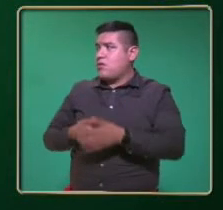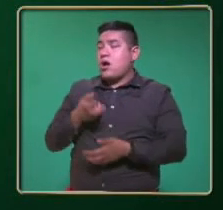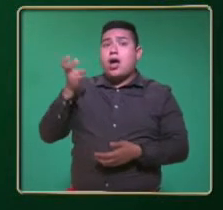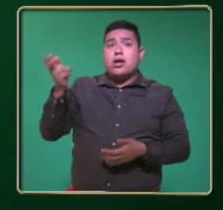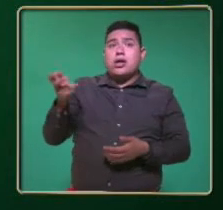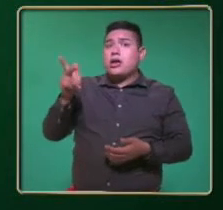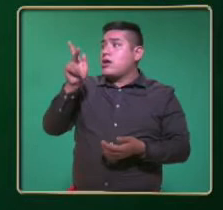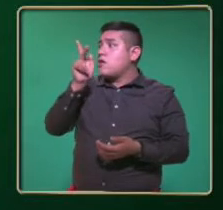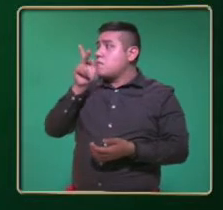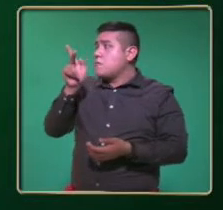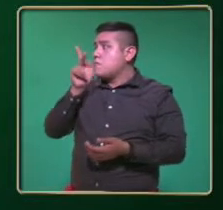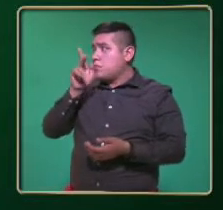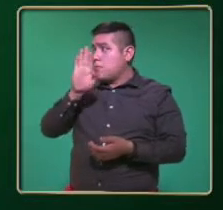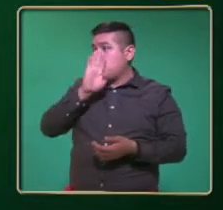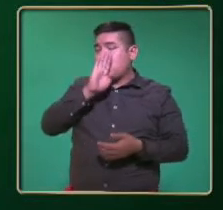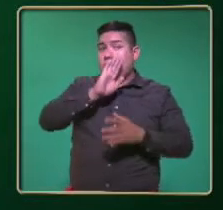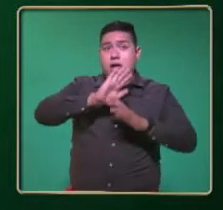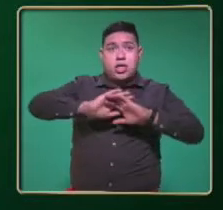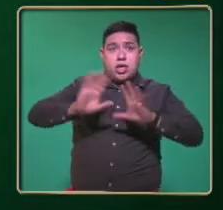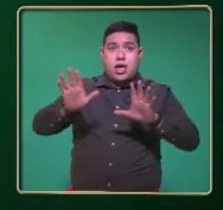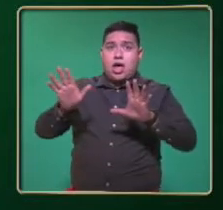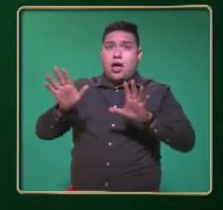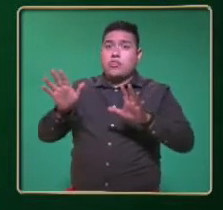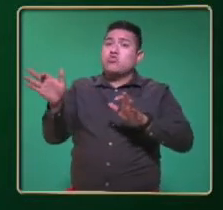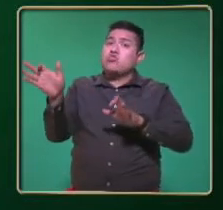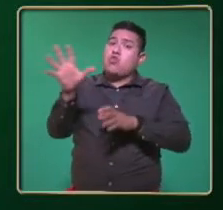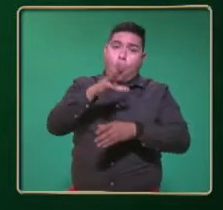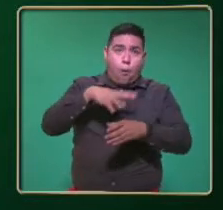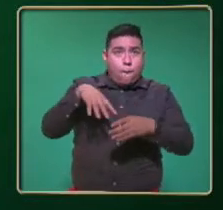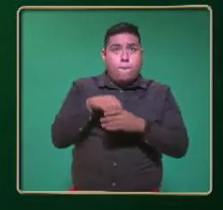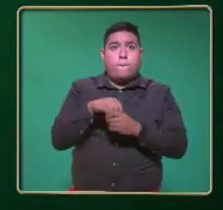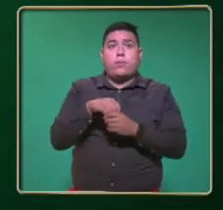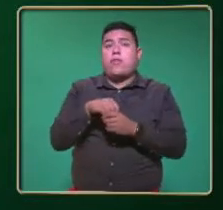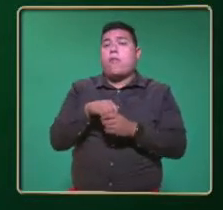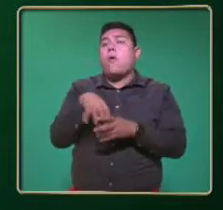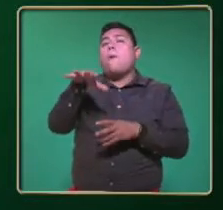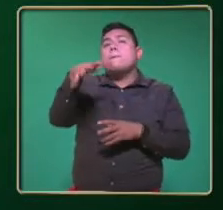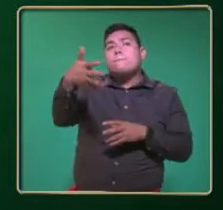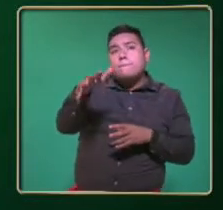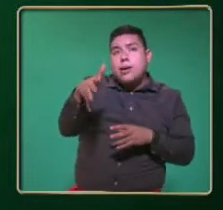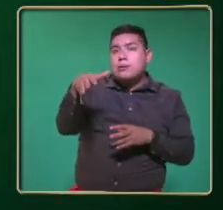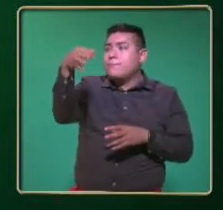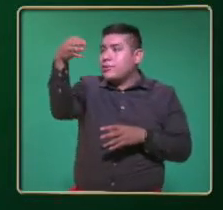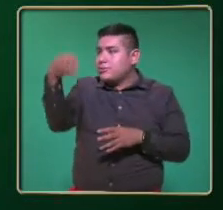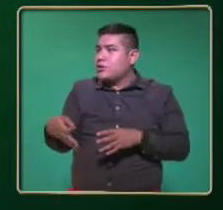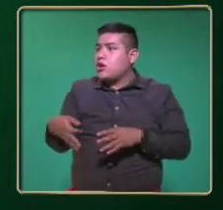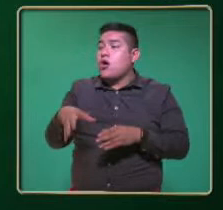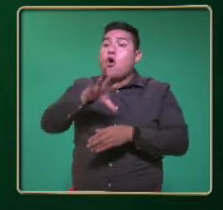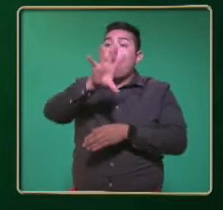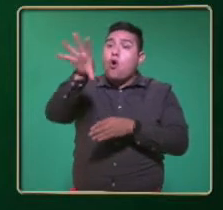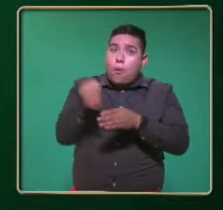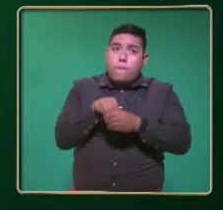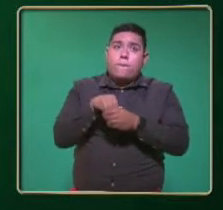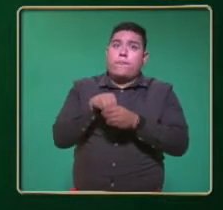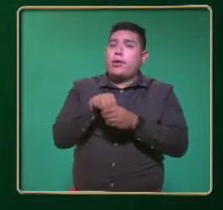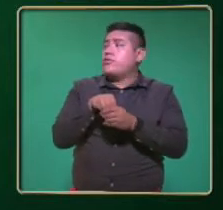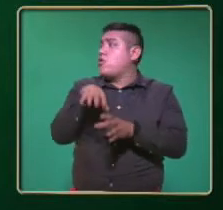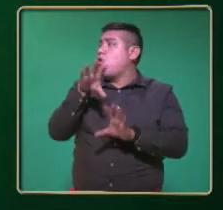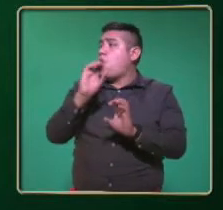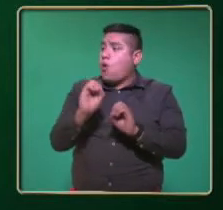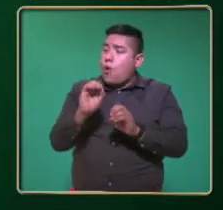los papás aceptan total o parcialmente. Fíjese bien, total o parcialmente